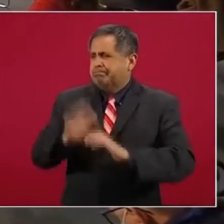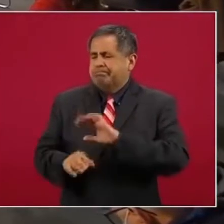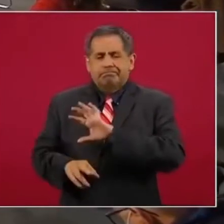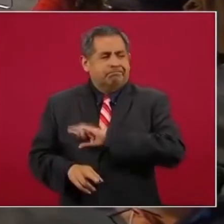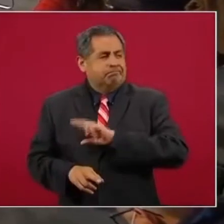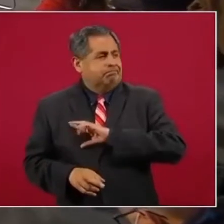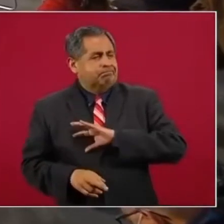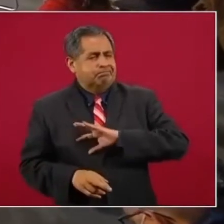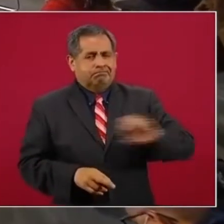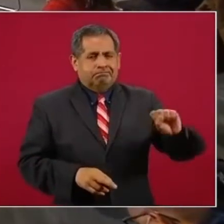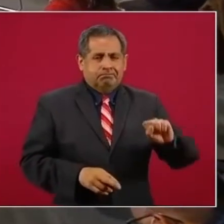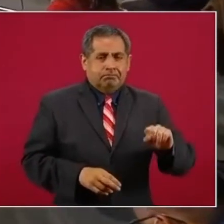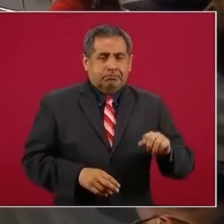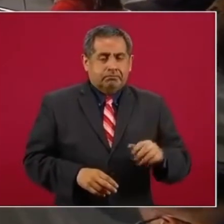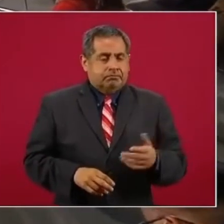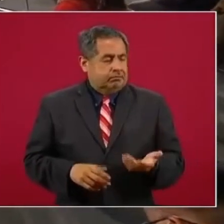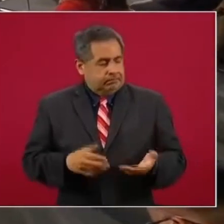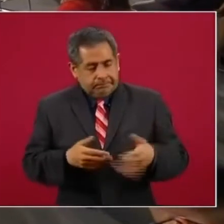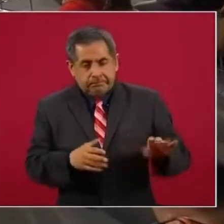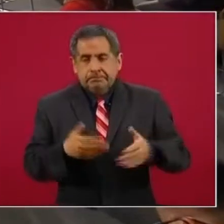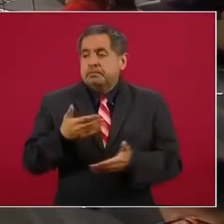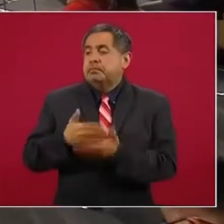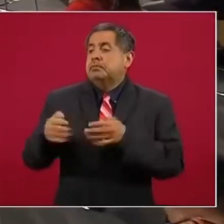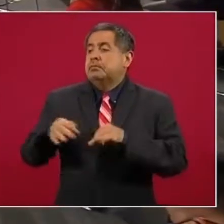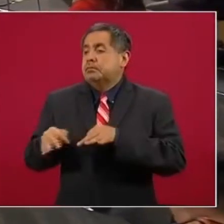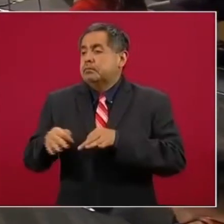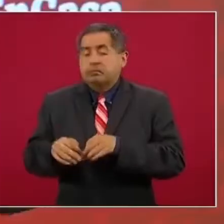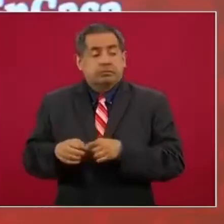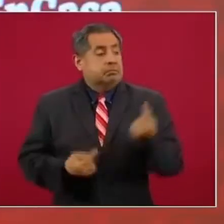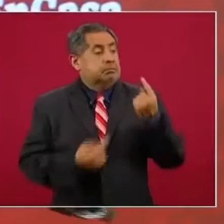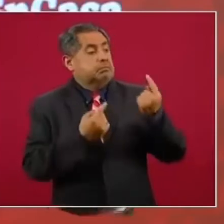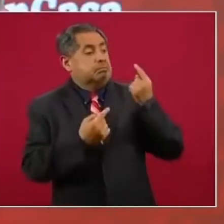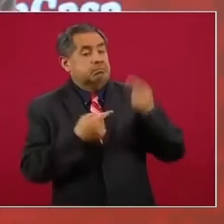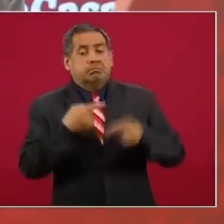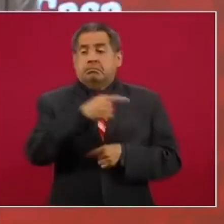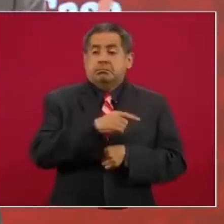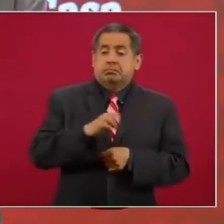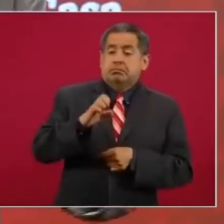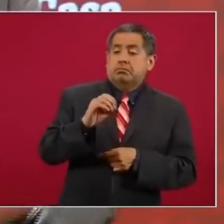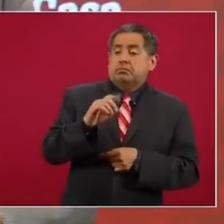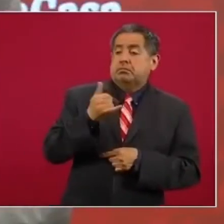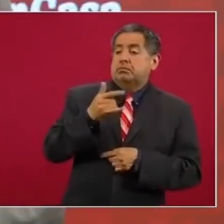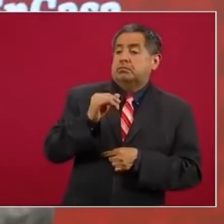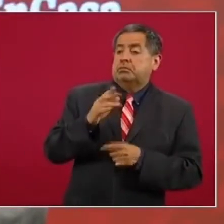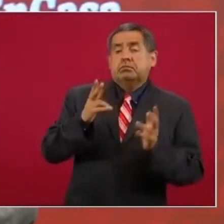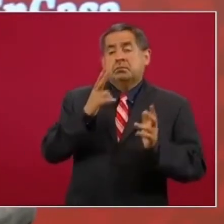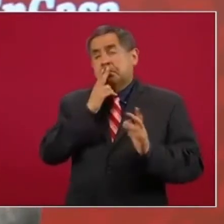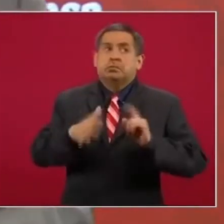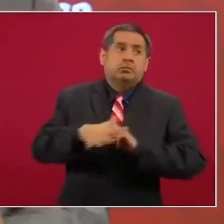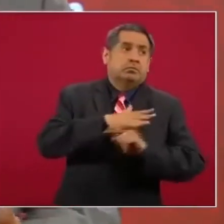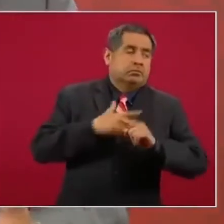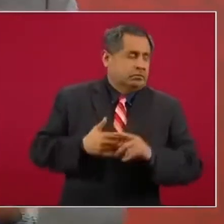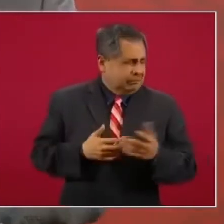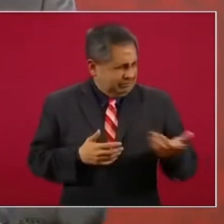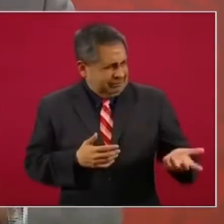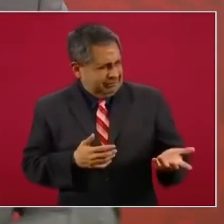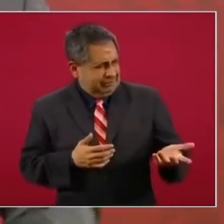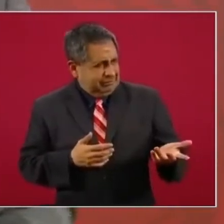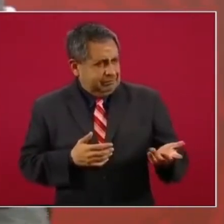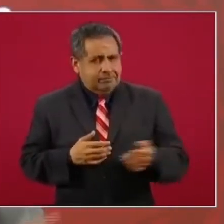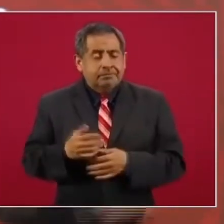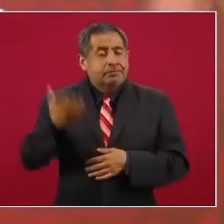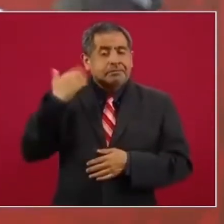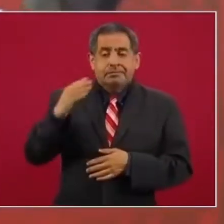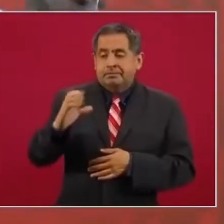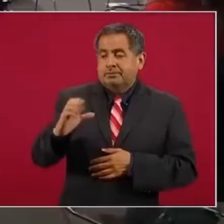Resultaron también ecologistas, ambientalistas. Y como las plantas de la Comisión Federal de Electricidad se abandonaron